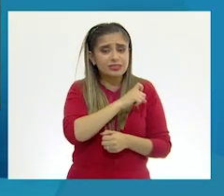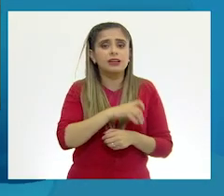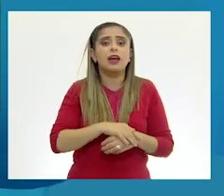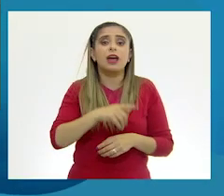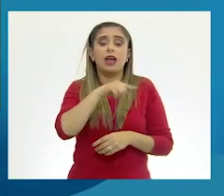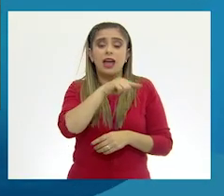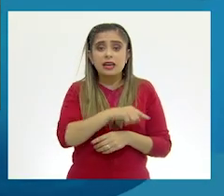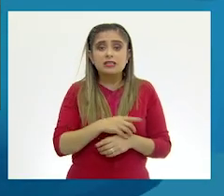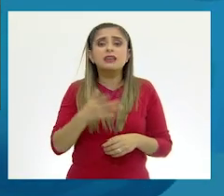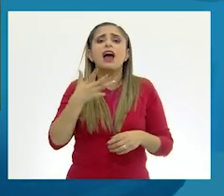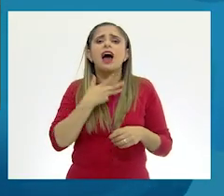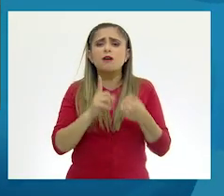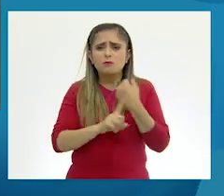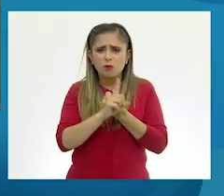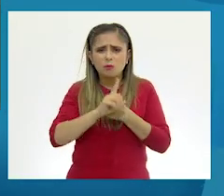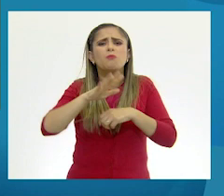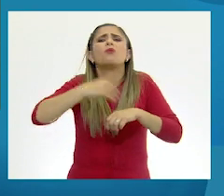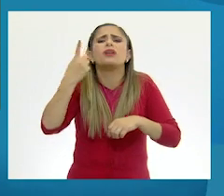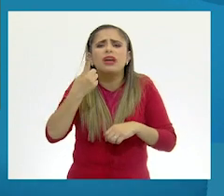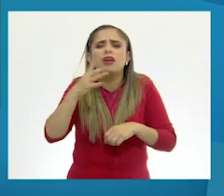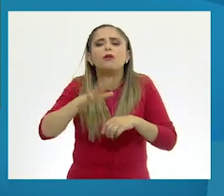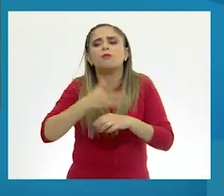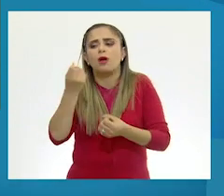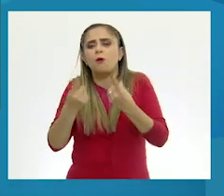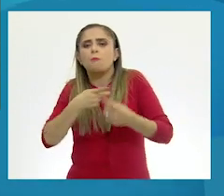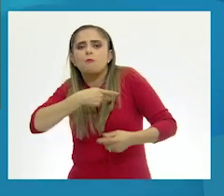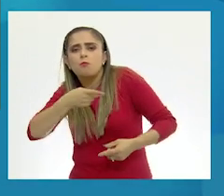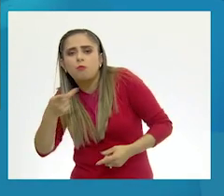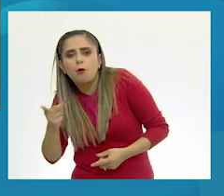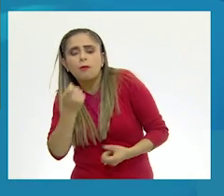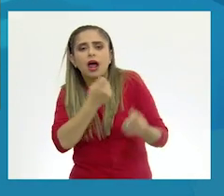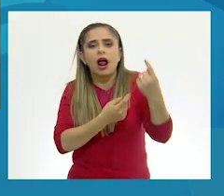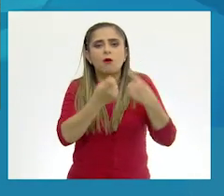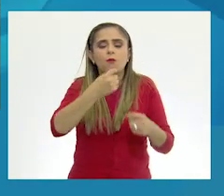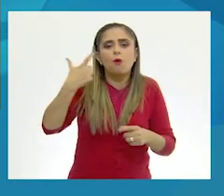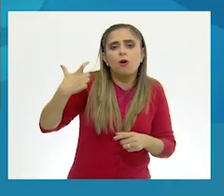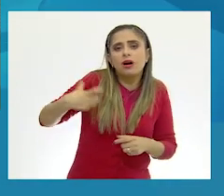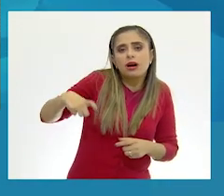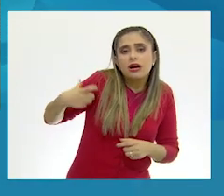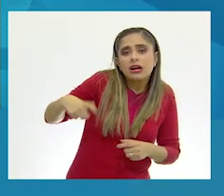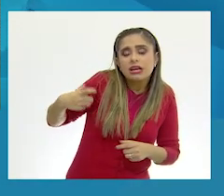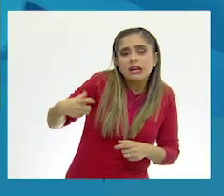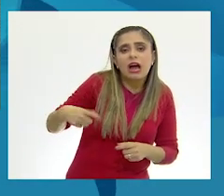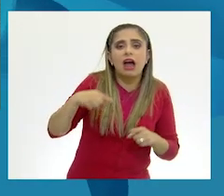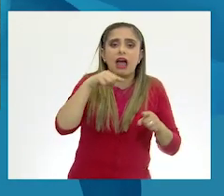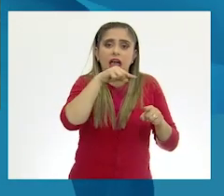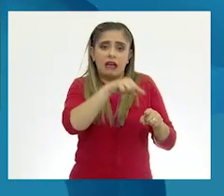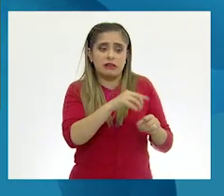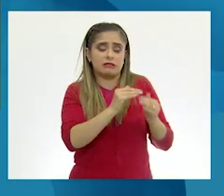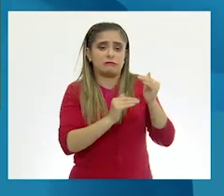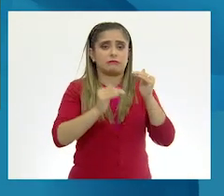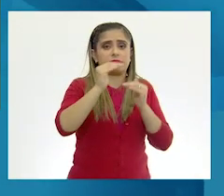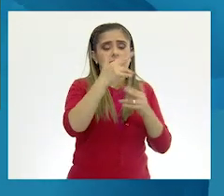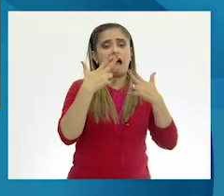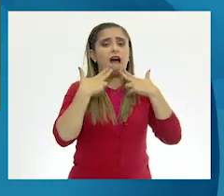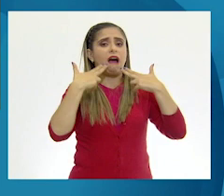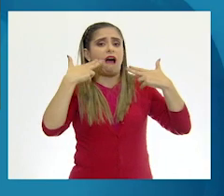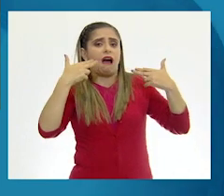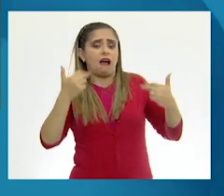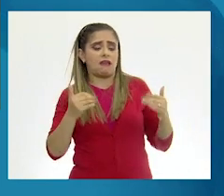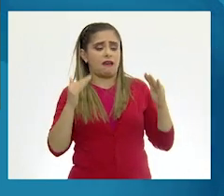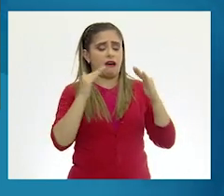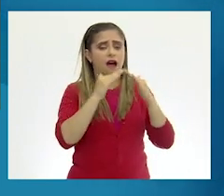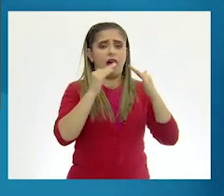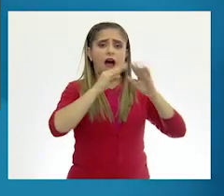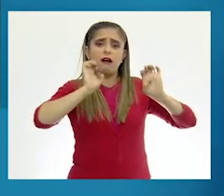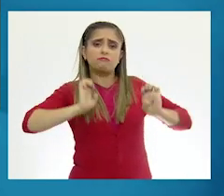era la gran diferencia entre las clases sociales. Había un grupo de personas muy ricas, con grandes haciendas y casas